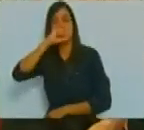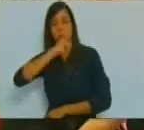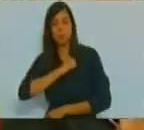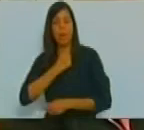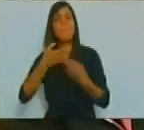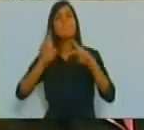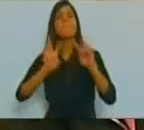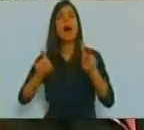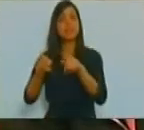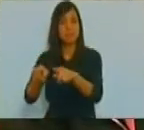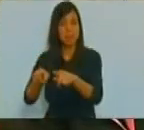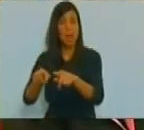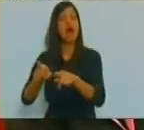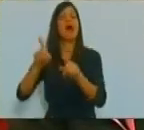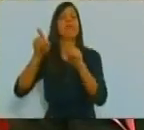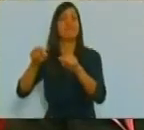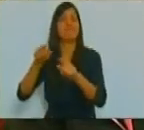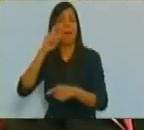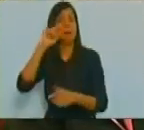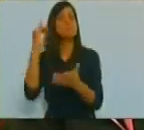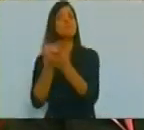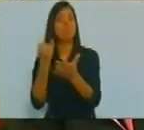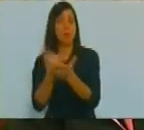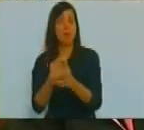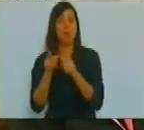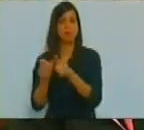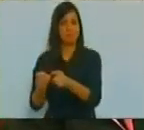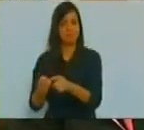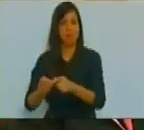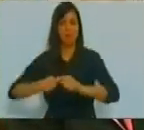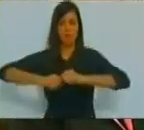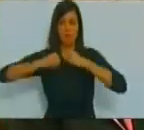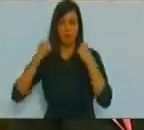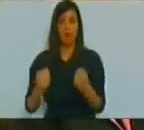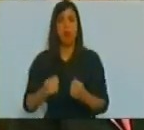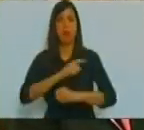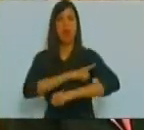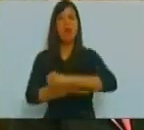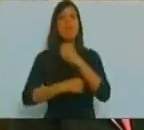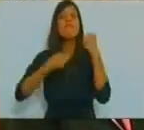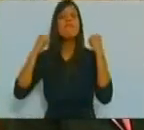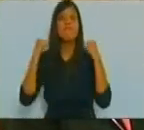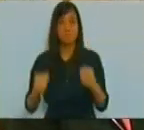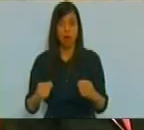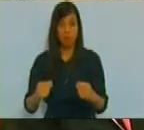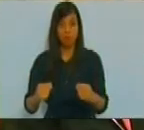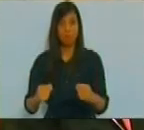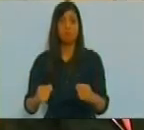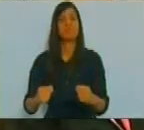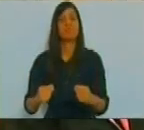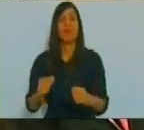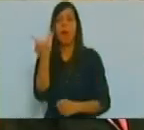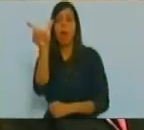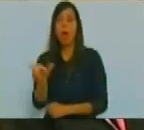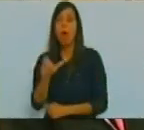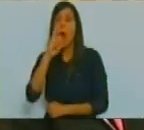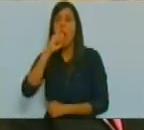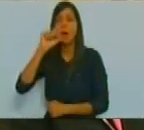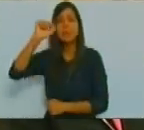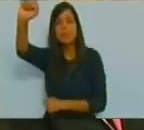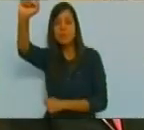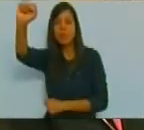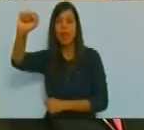que está demostrando con su valentía con su coraje con su lealtad